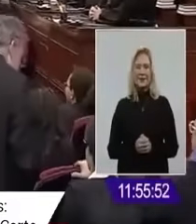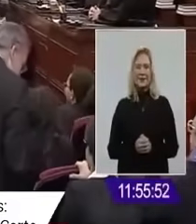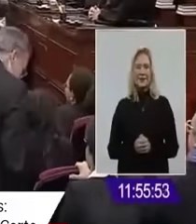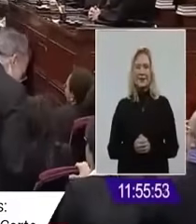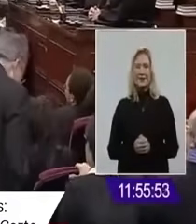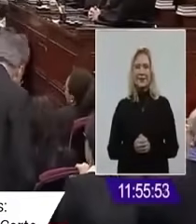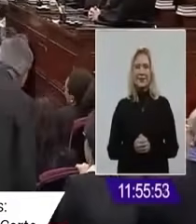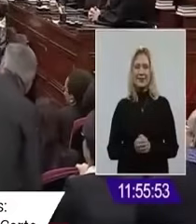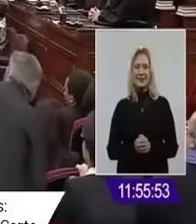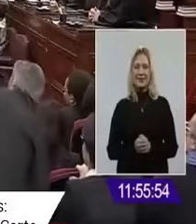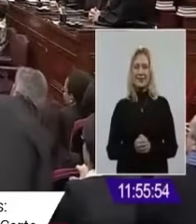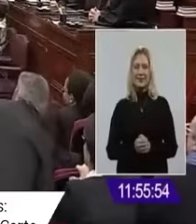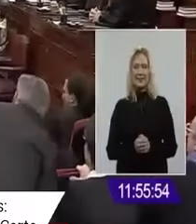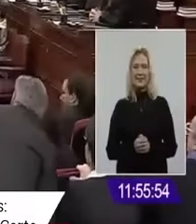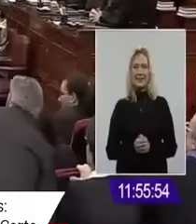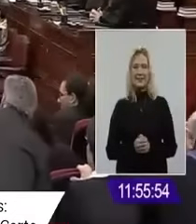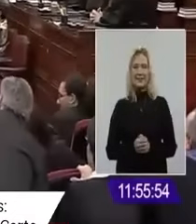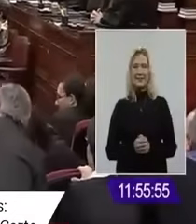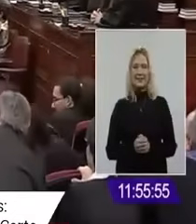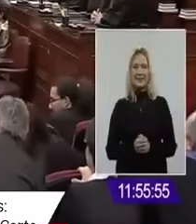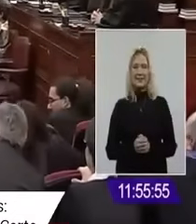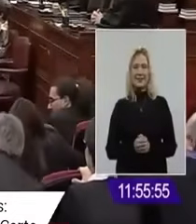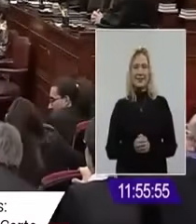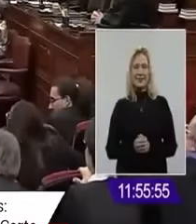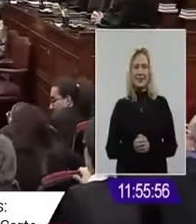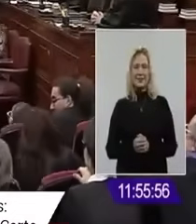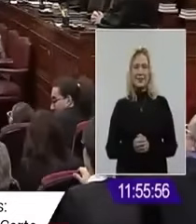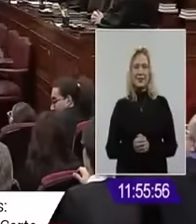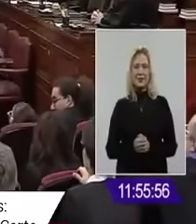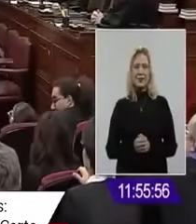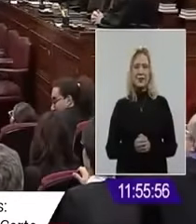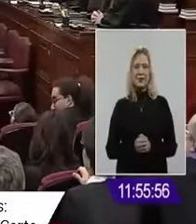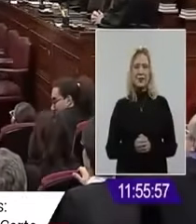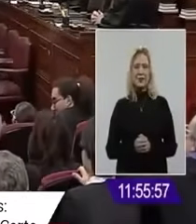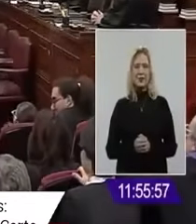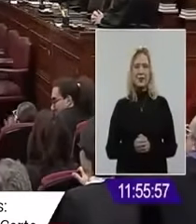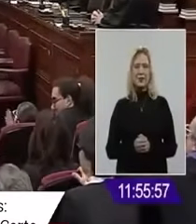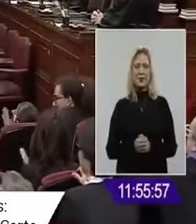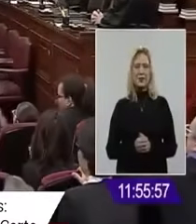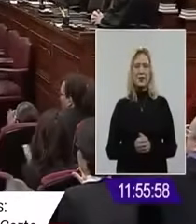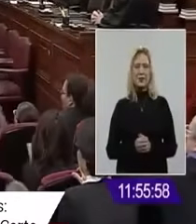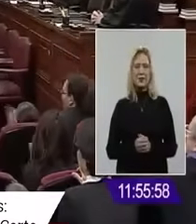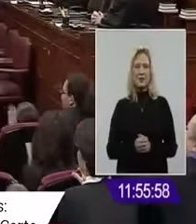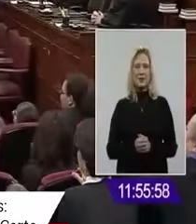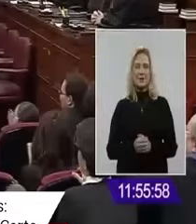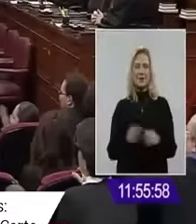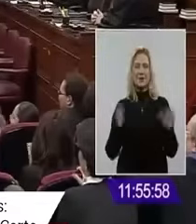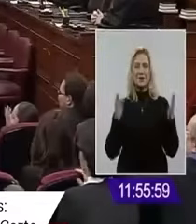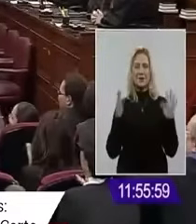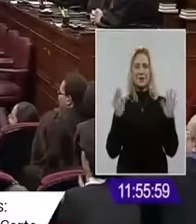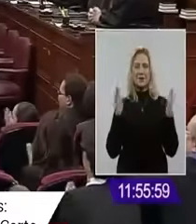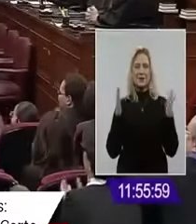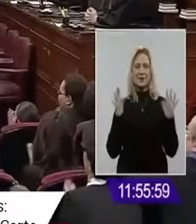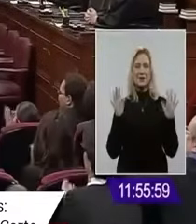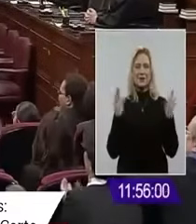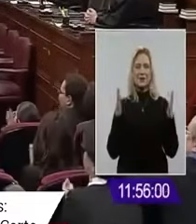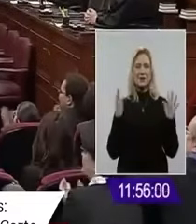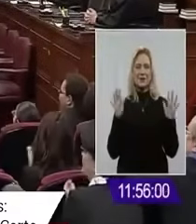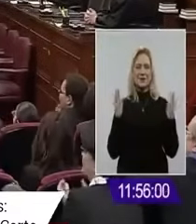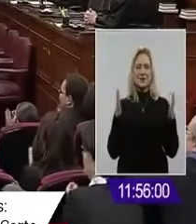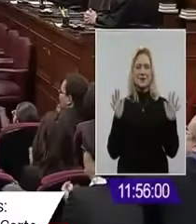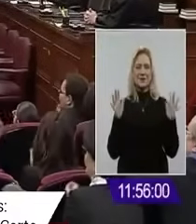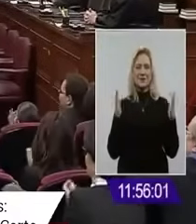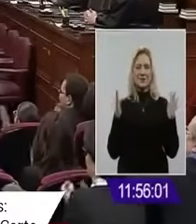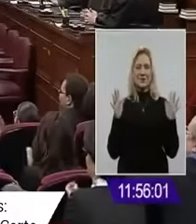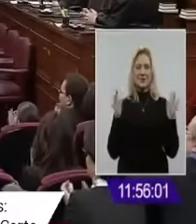analizando e informando de este discurso que dio el día de ayer la nueva ministra